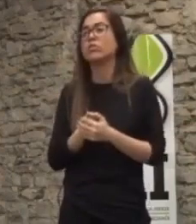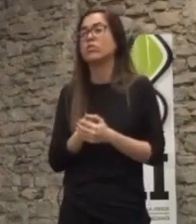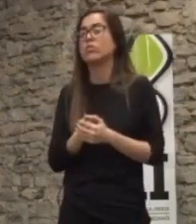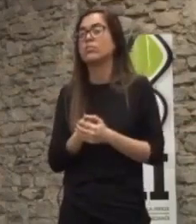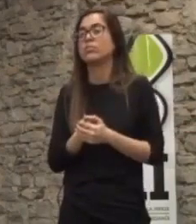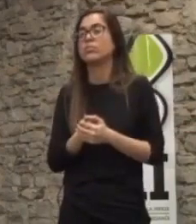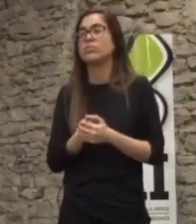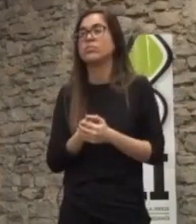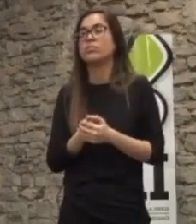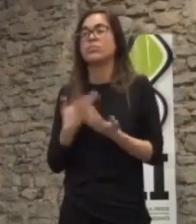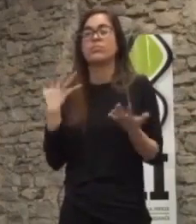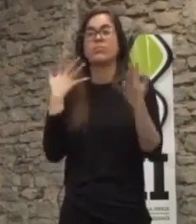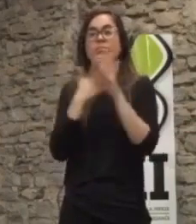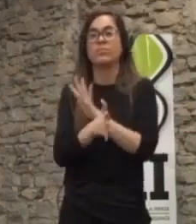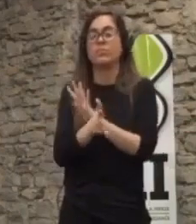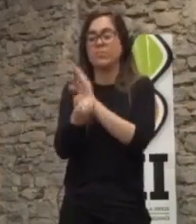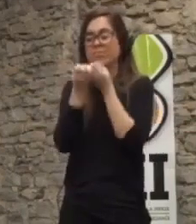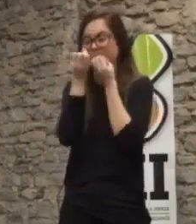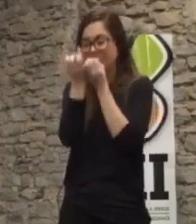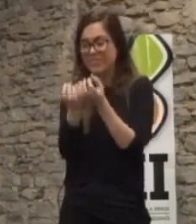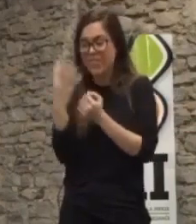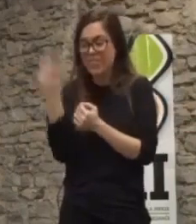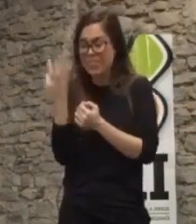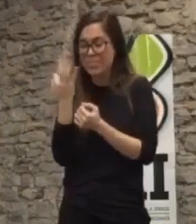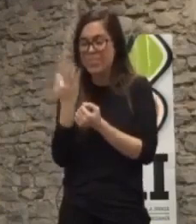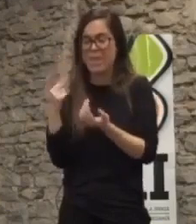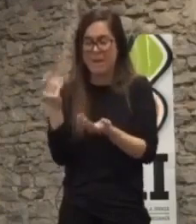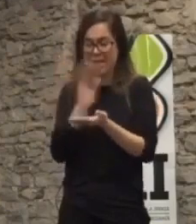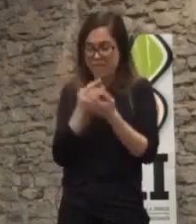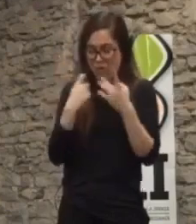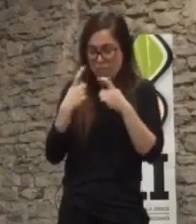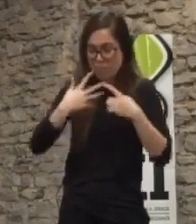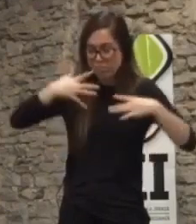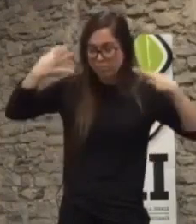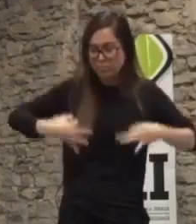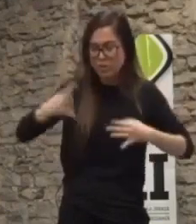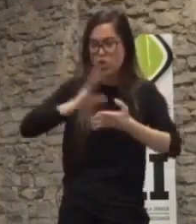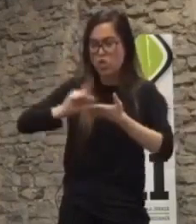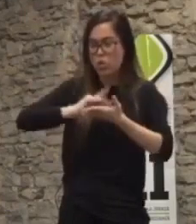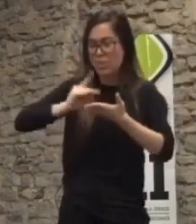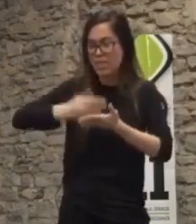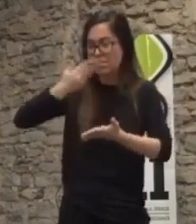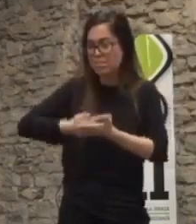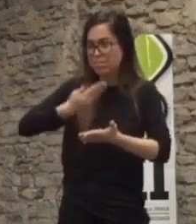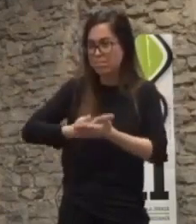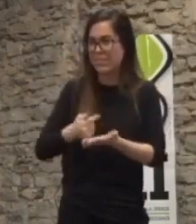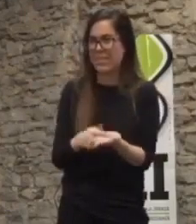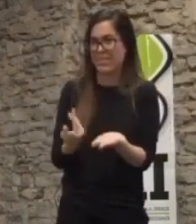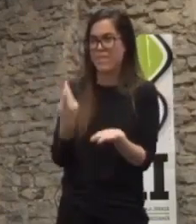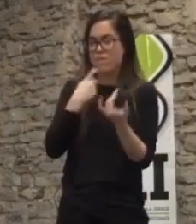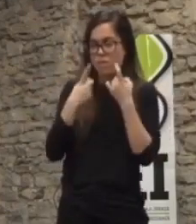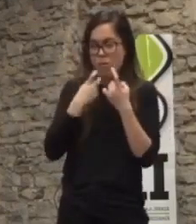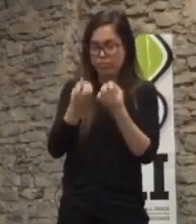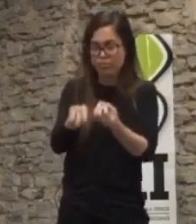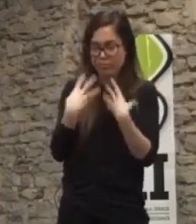argumentarios, datos, fuentes fidedignas, documentación veraz que nos informe sobre